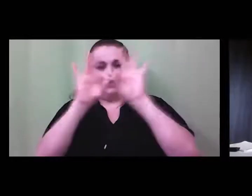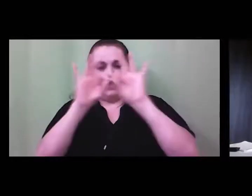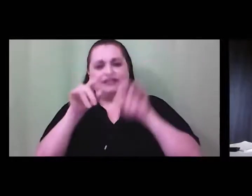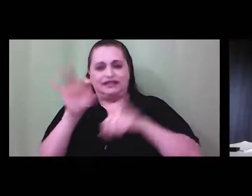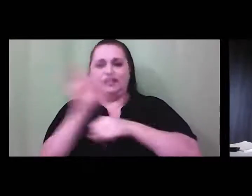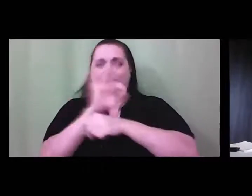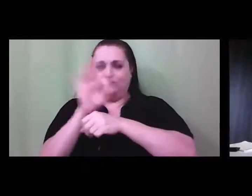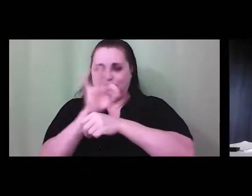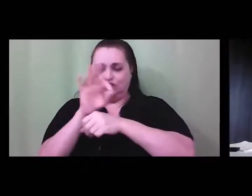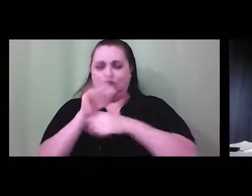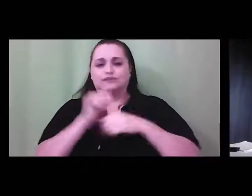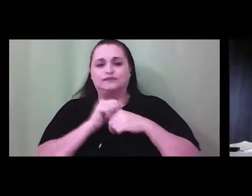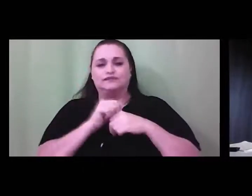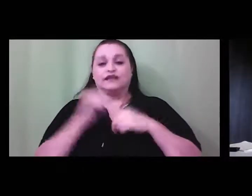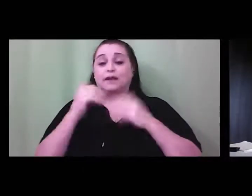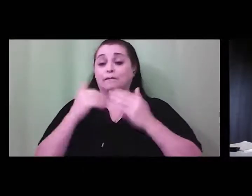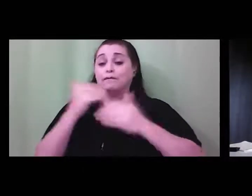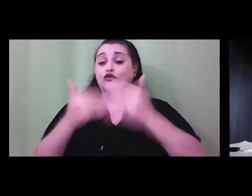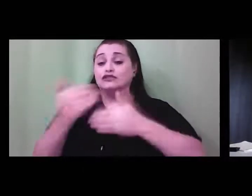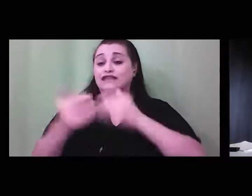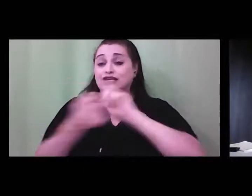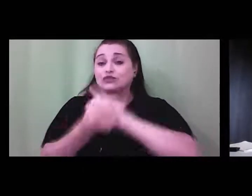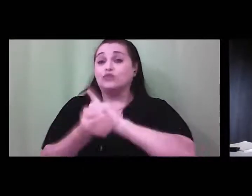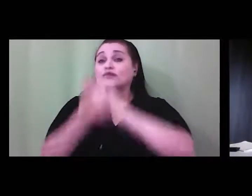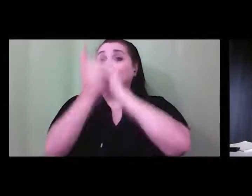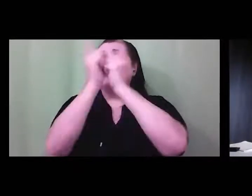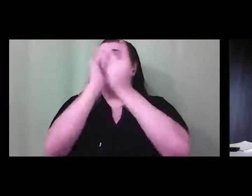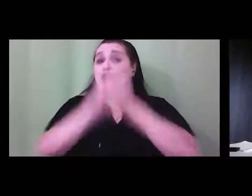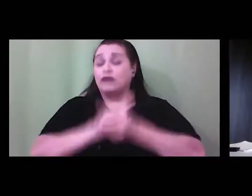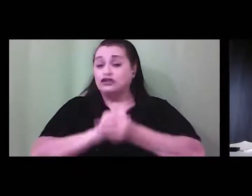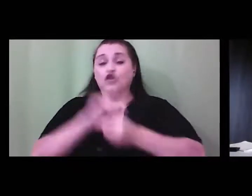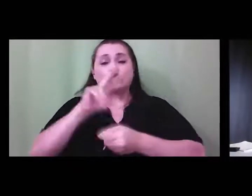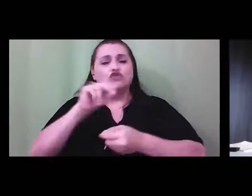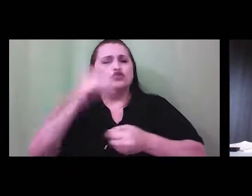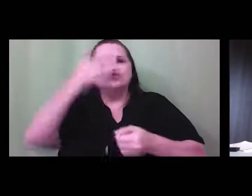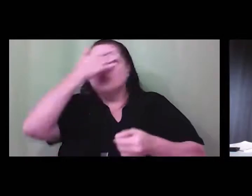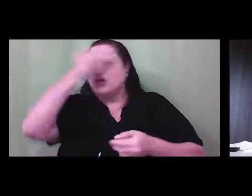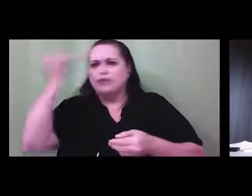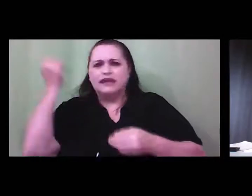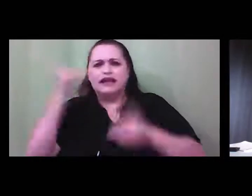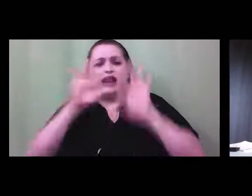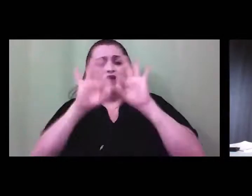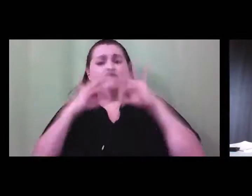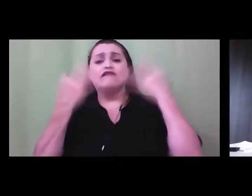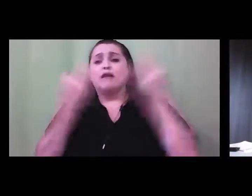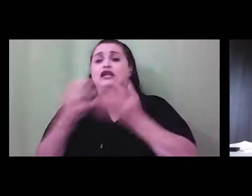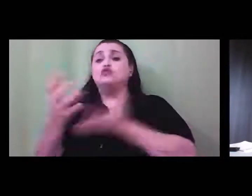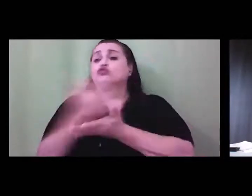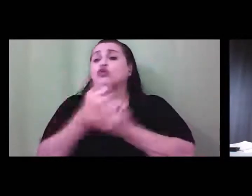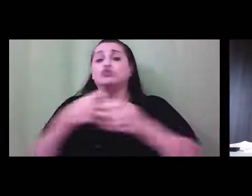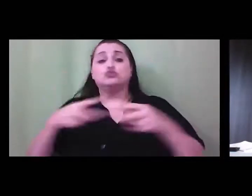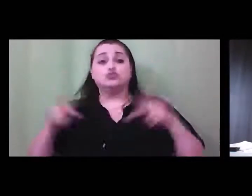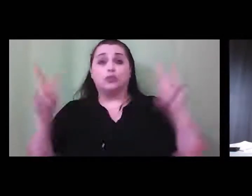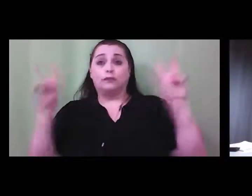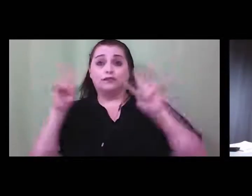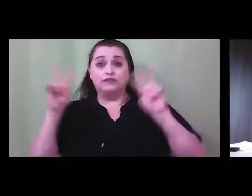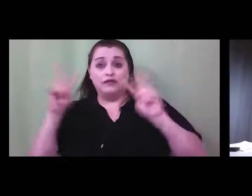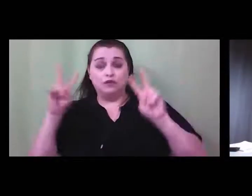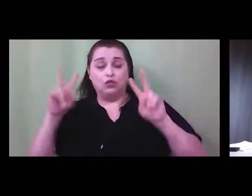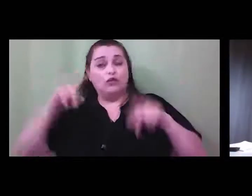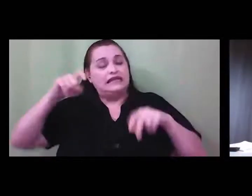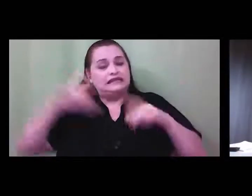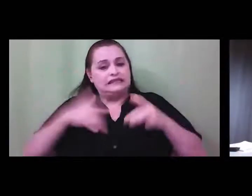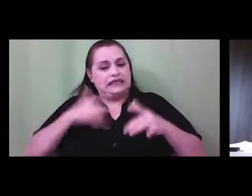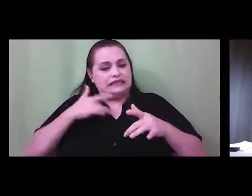¿verdad? En este proceso de transformación no se debe olvidar que la familia es un recurso vivo que necesita